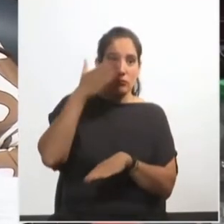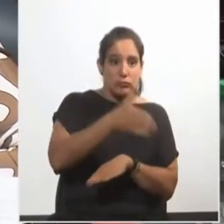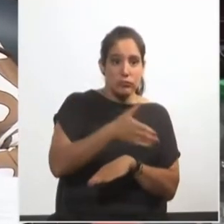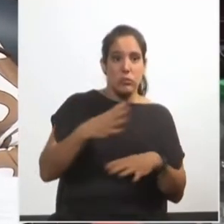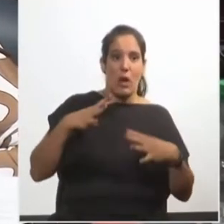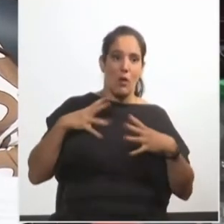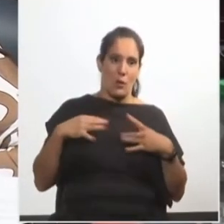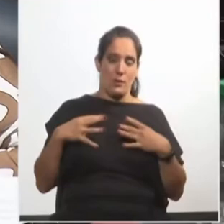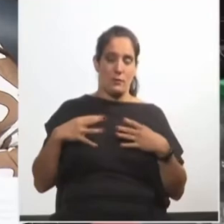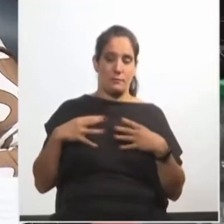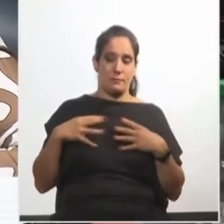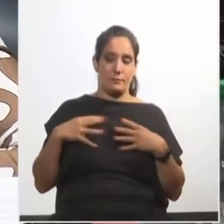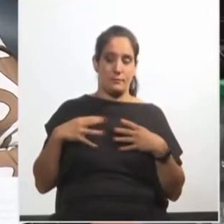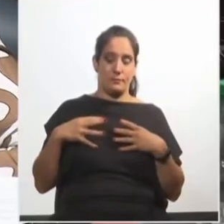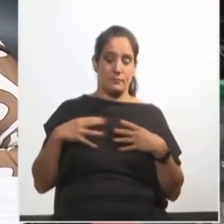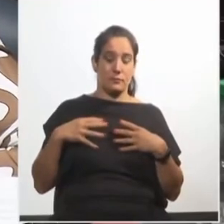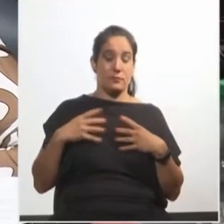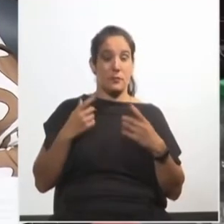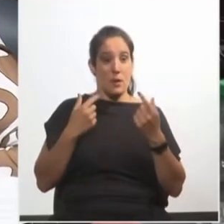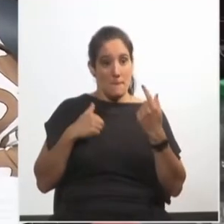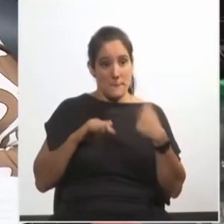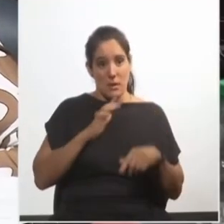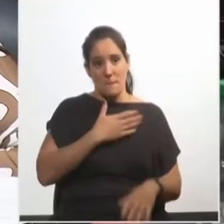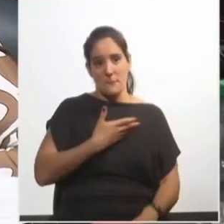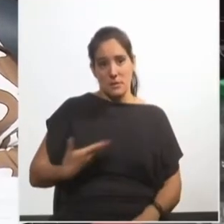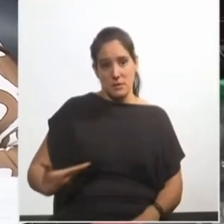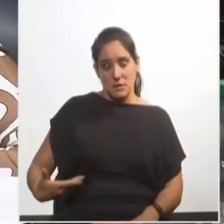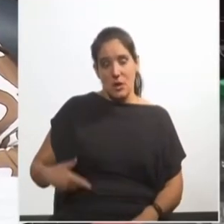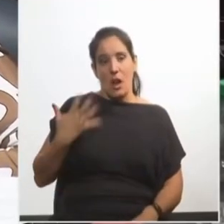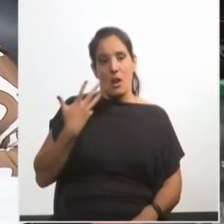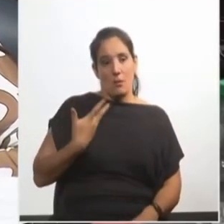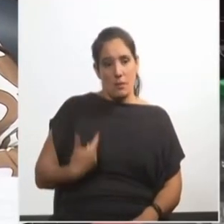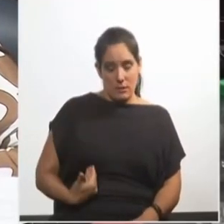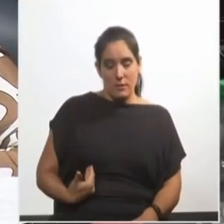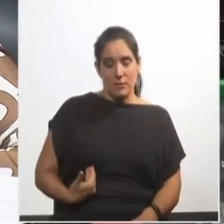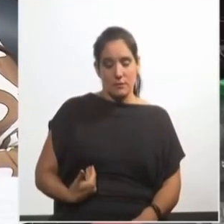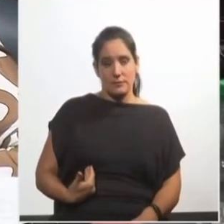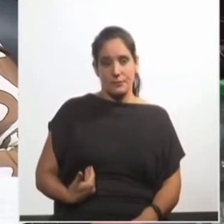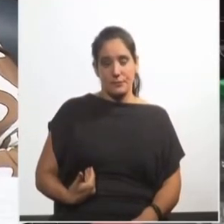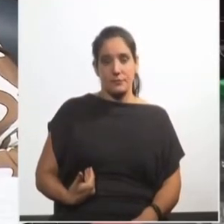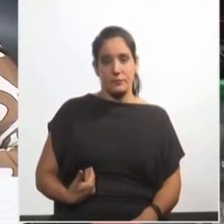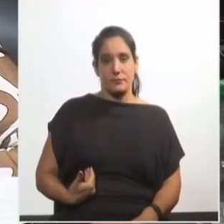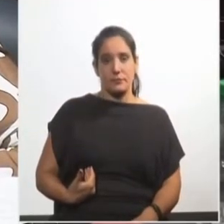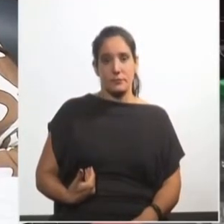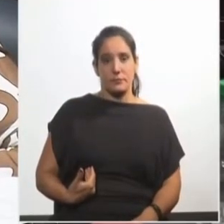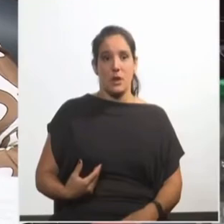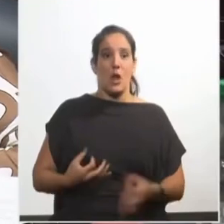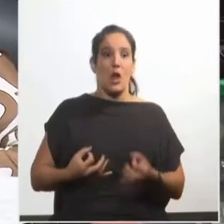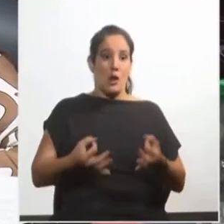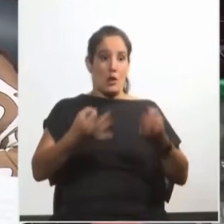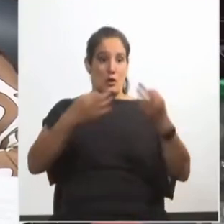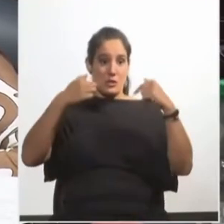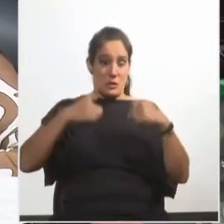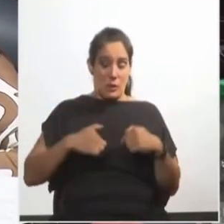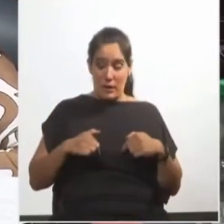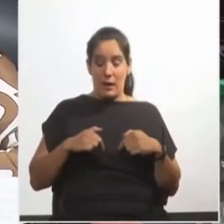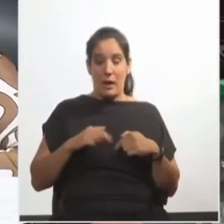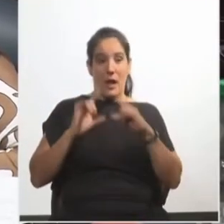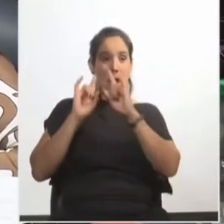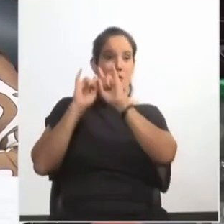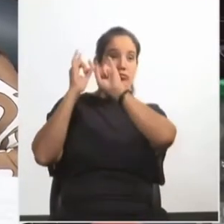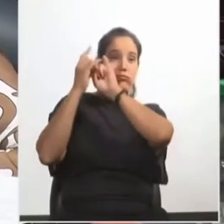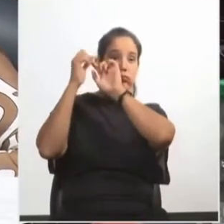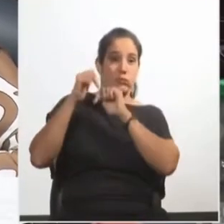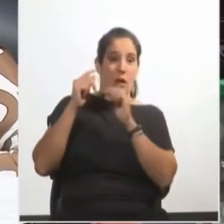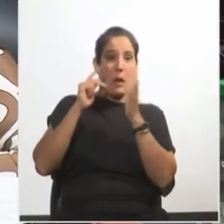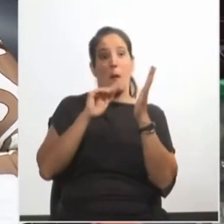pasividad. Pero, señora presidenta, lamentablemente, lo que llegó al Parlamento en forma de